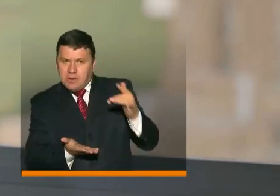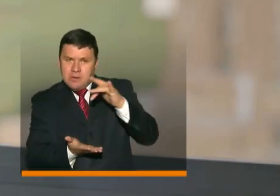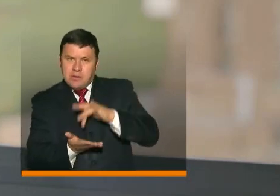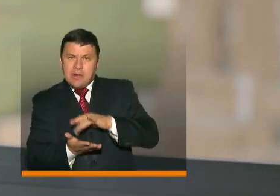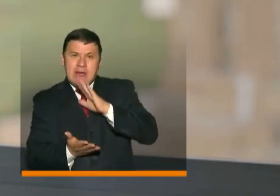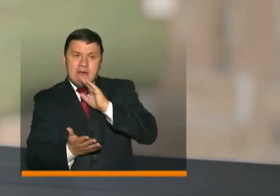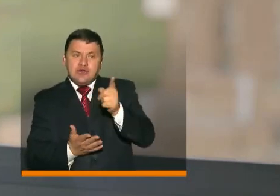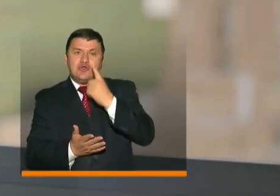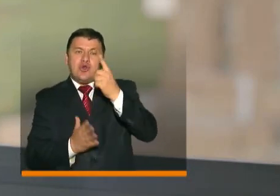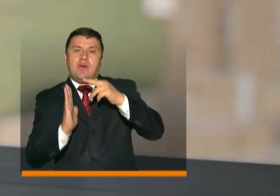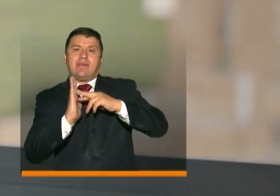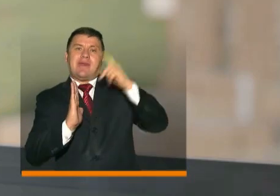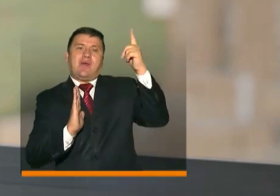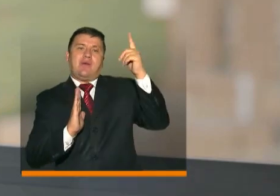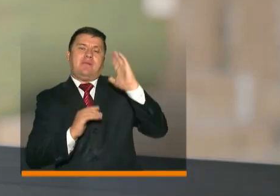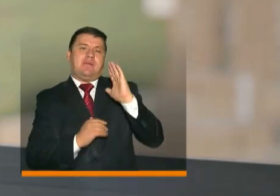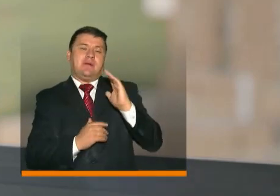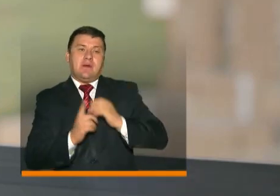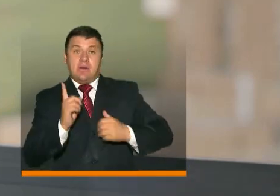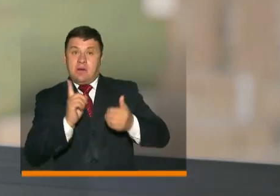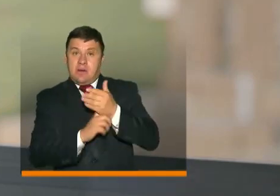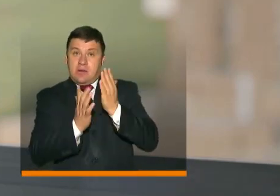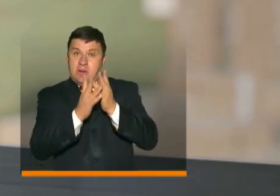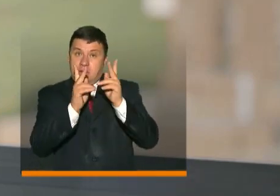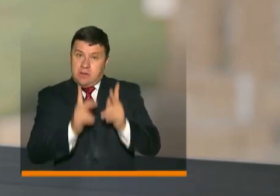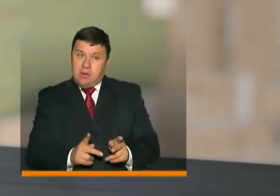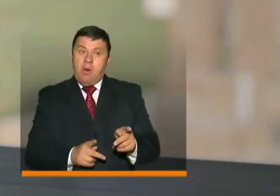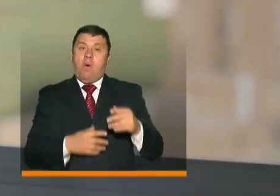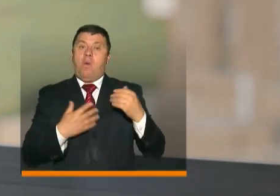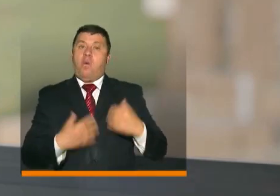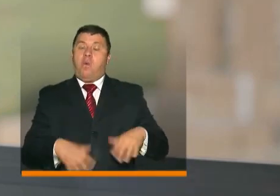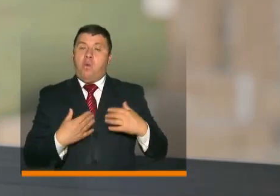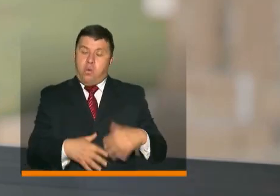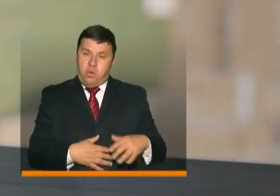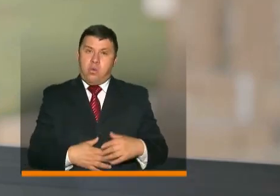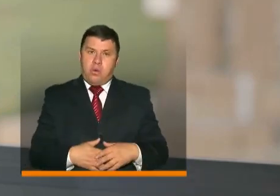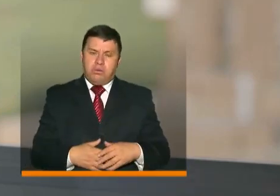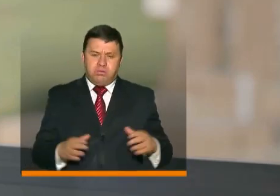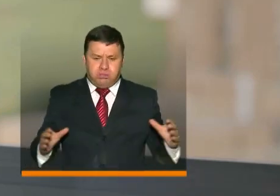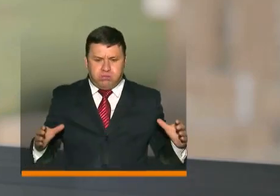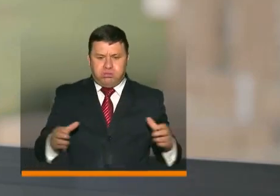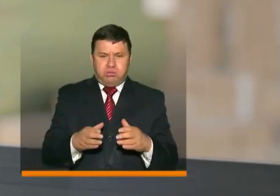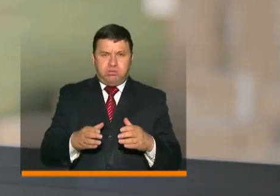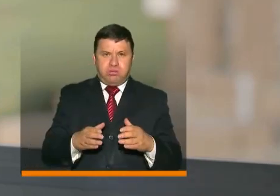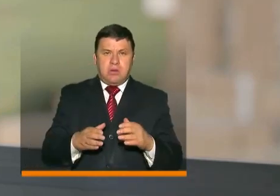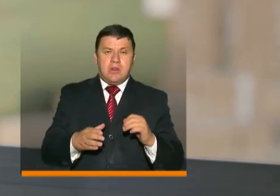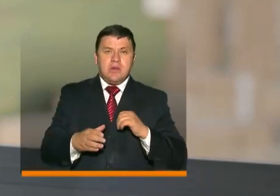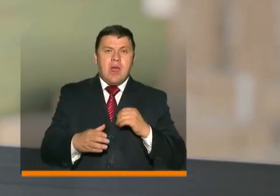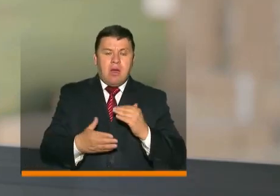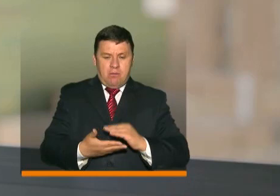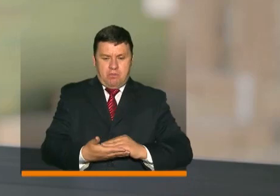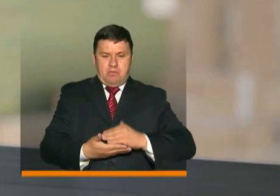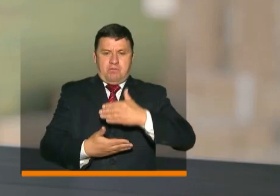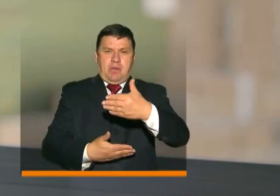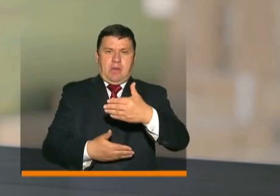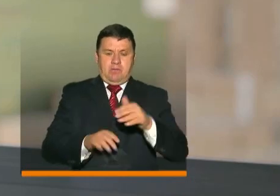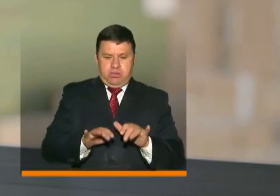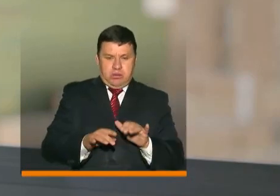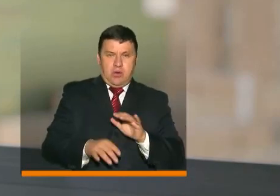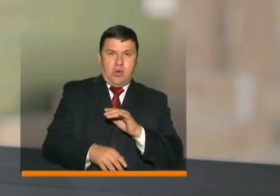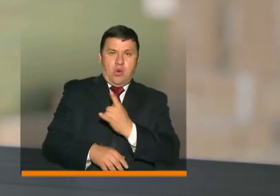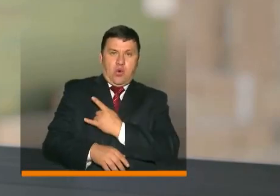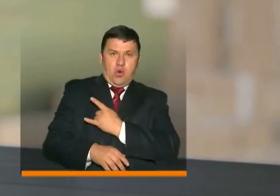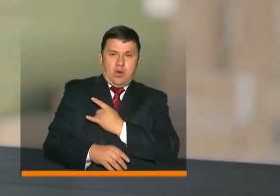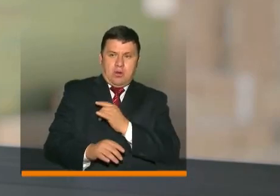por tecnología. Logramos que los estudiantes tuvieran sus equipos portátiles a través de la dotación de la